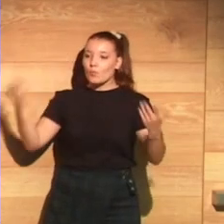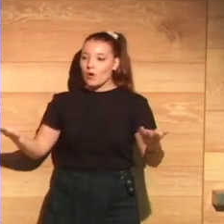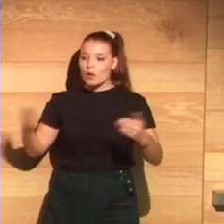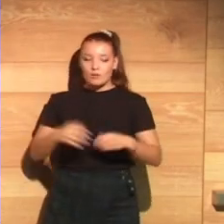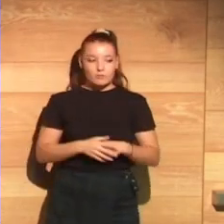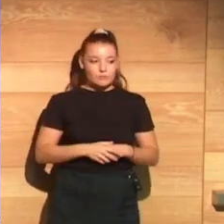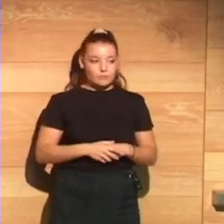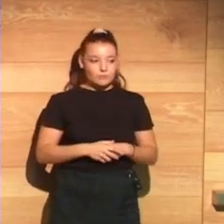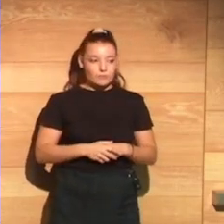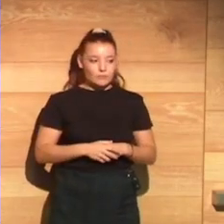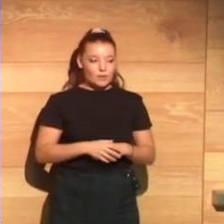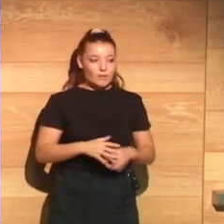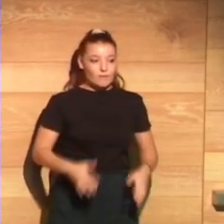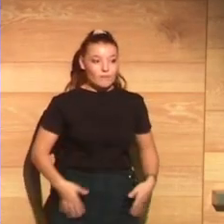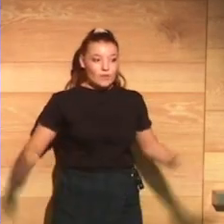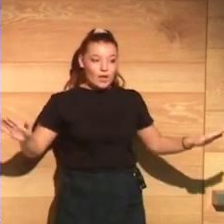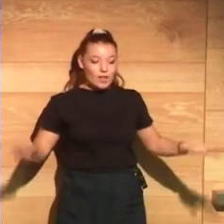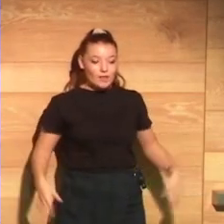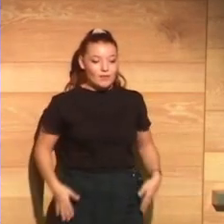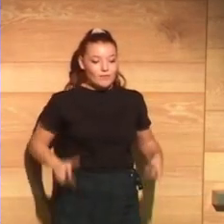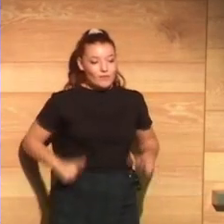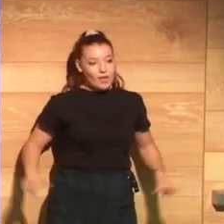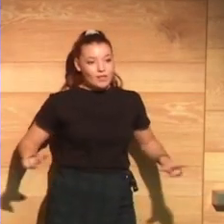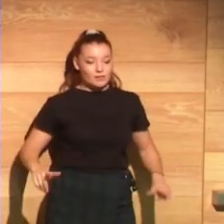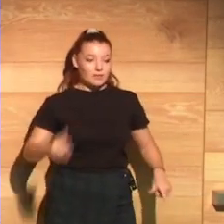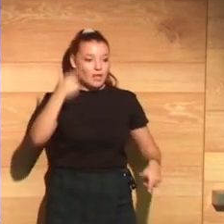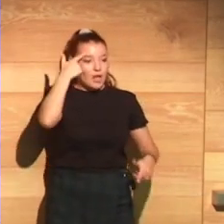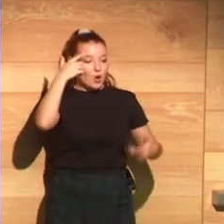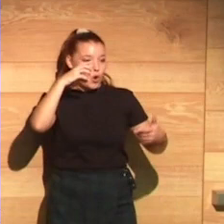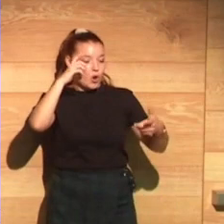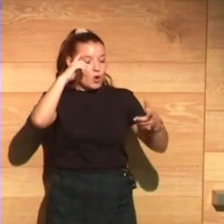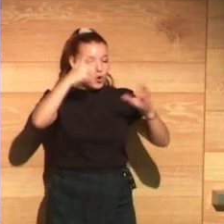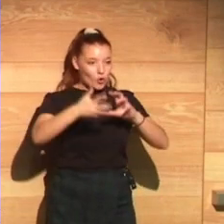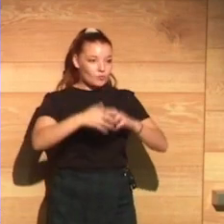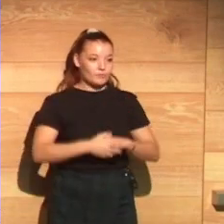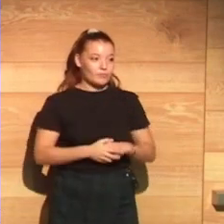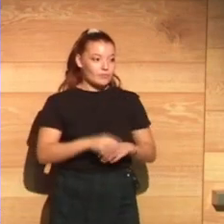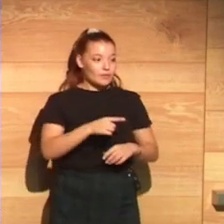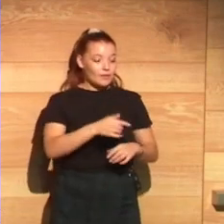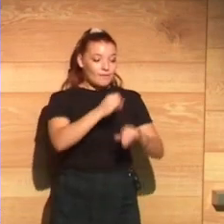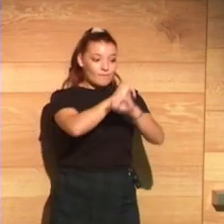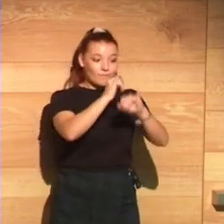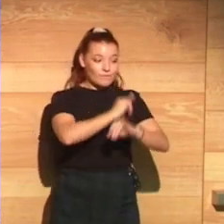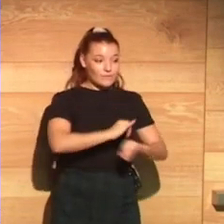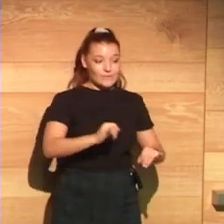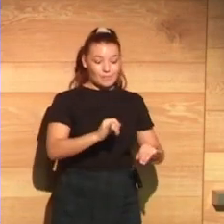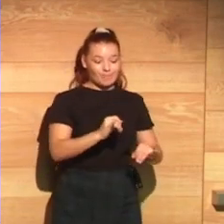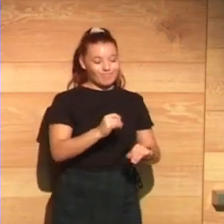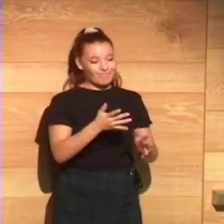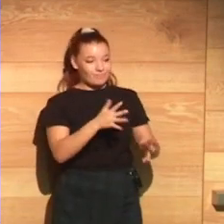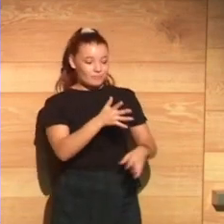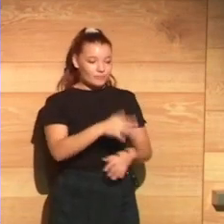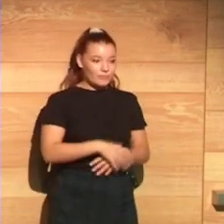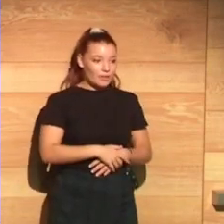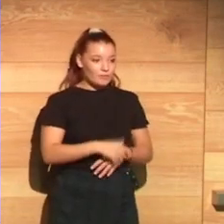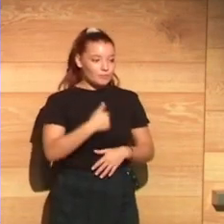ha impresionado, te ha gustado más? A mí la que más me gusta es Con falda y a lo loco, no lo puedo evitar. Y mira que